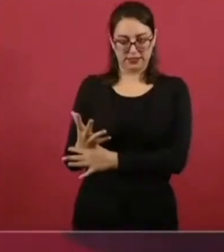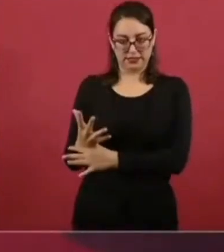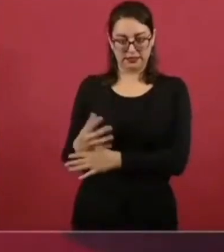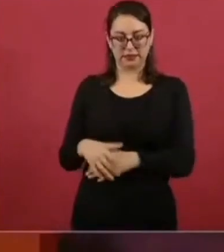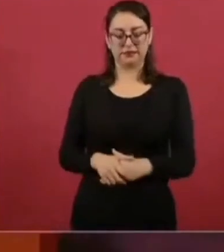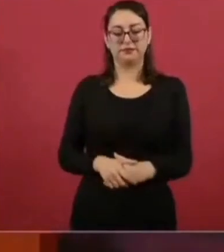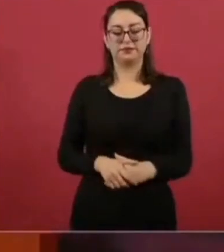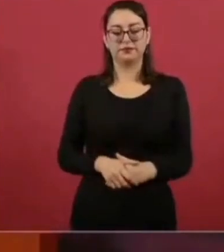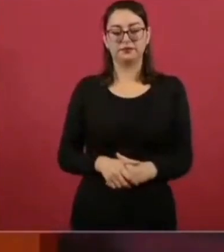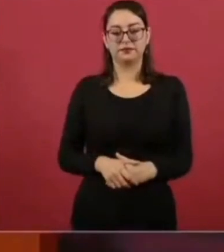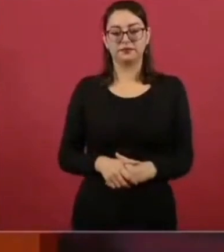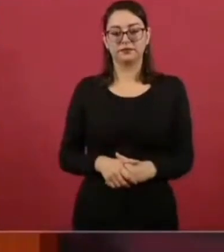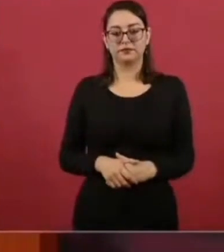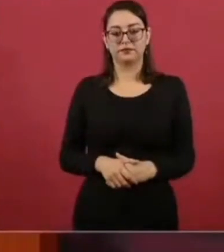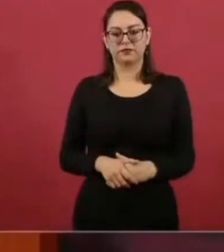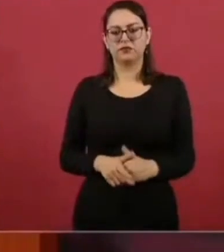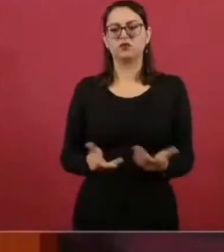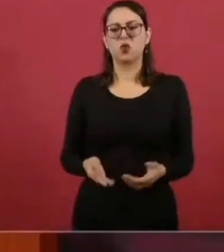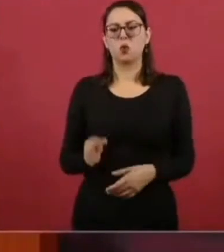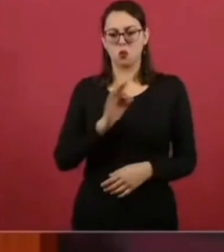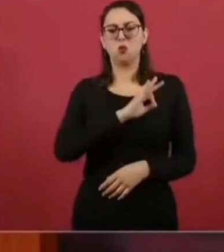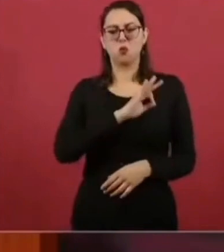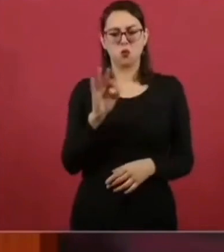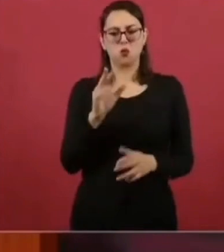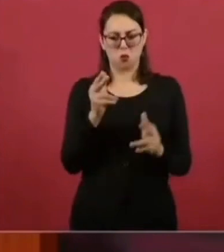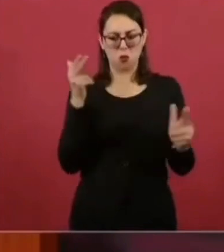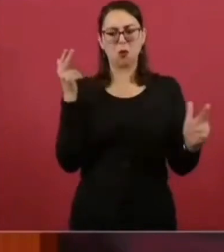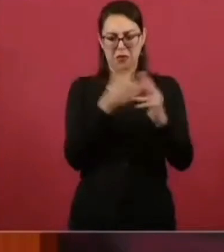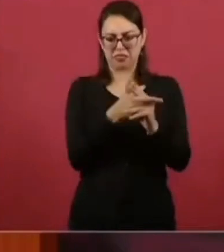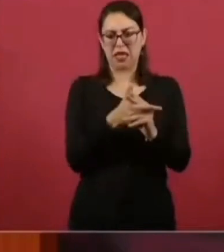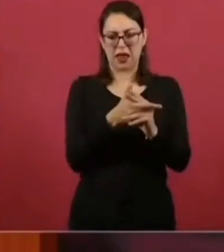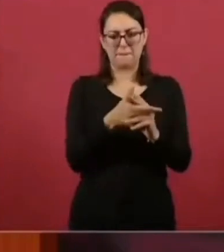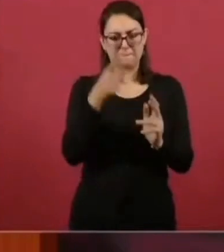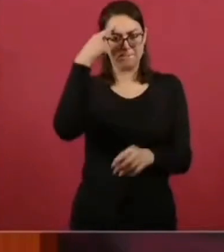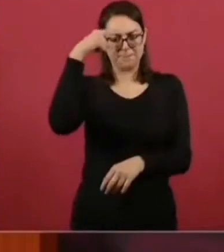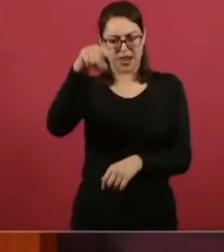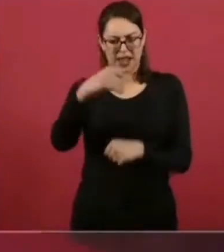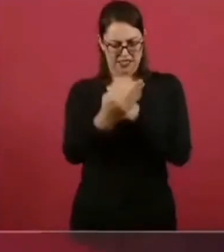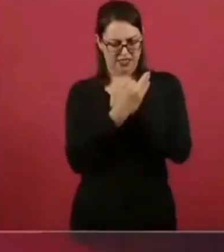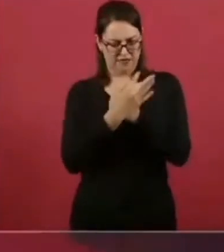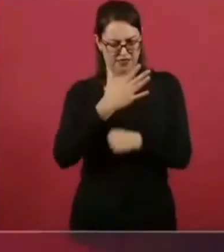es lícito matar siempre y cuando sea para conservar el poder.